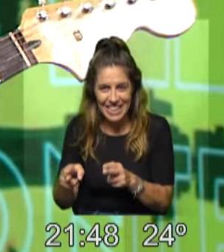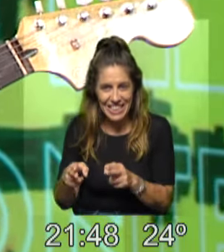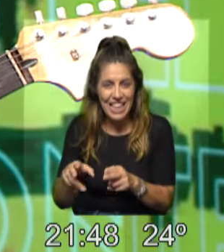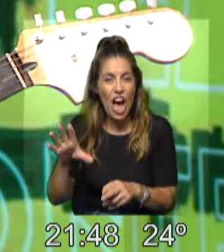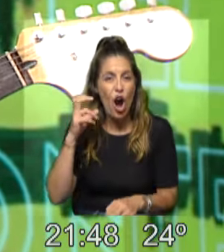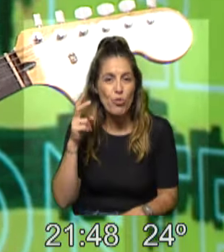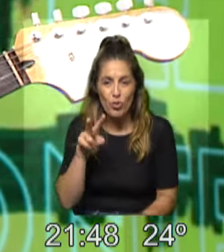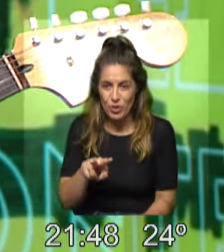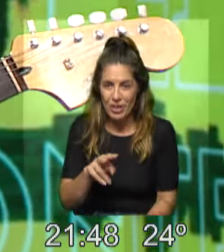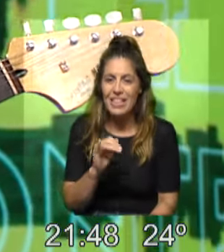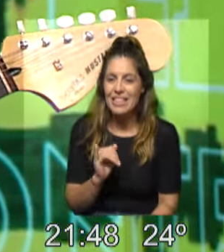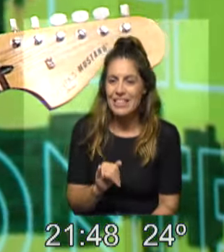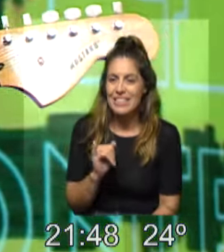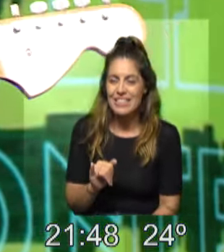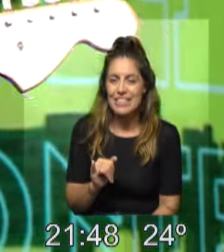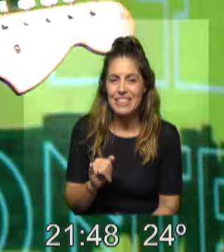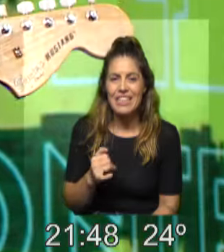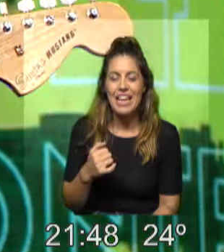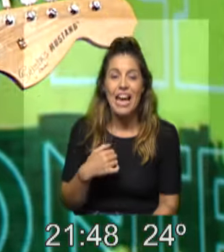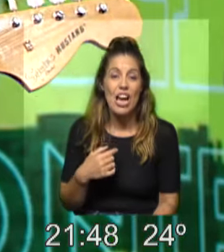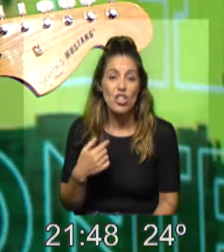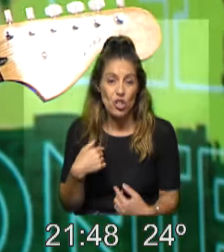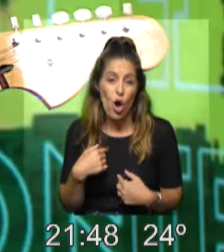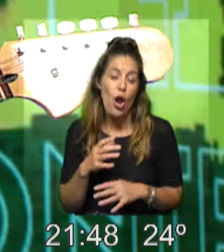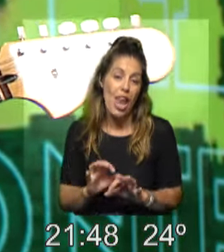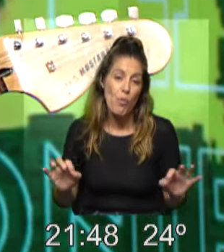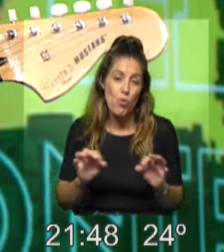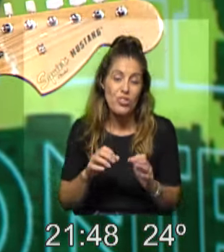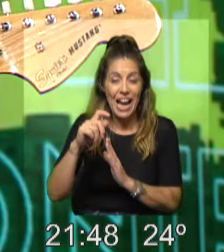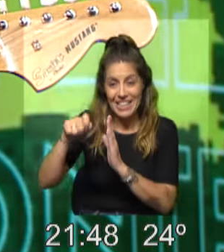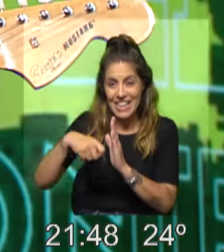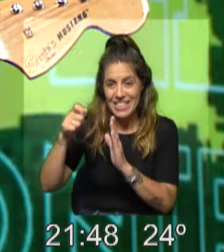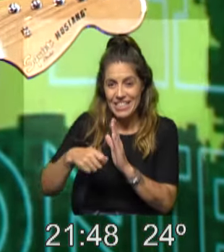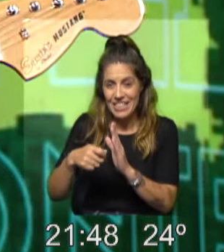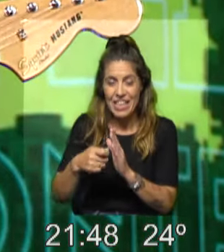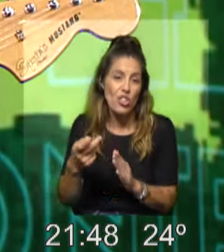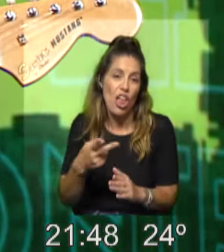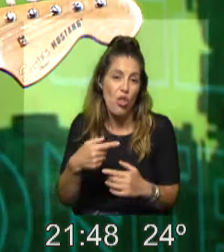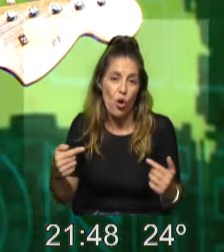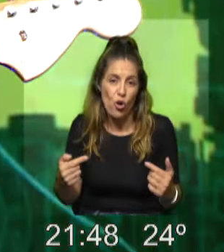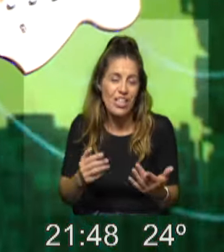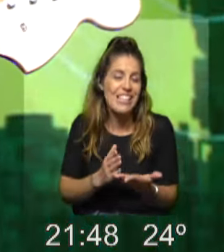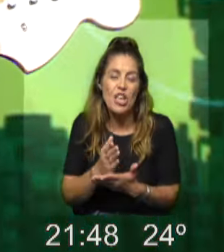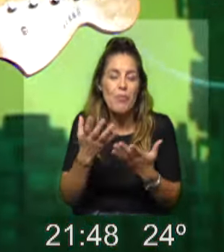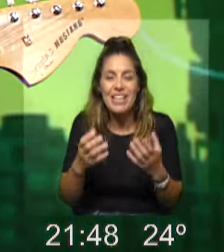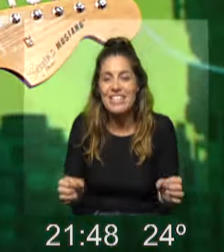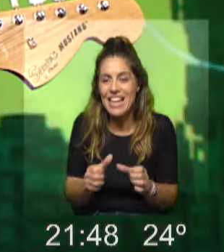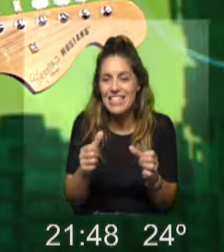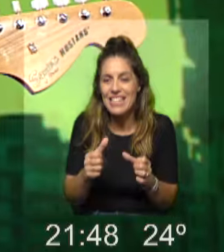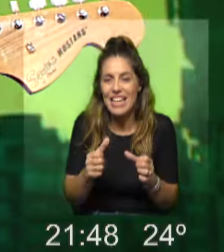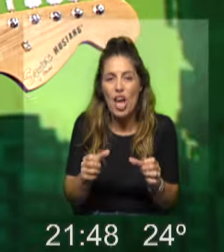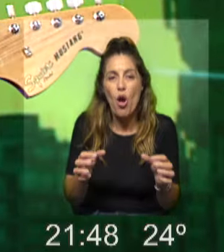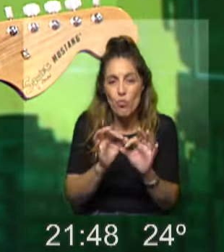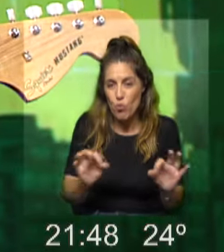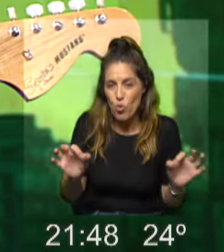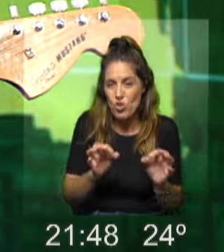Sí, mi inspiración, además de la música, es también el cine y siempre quise hacer, cuando sacara mi música, que